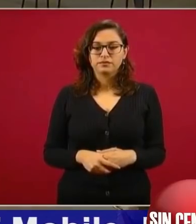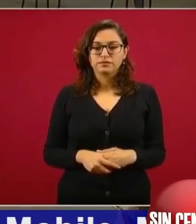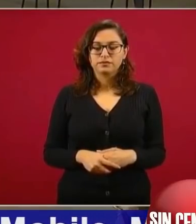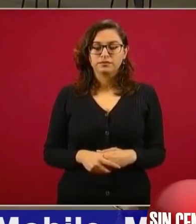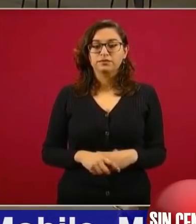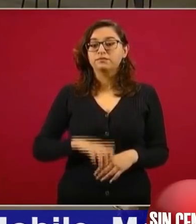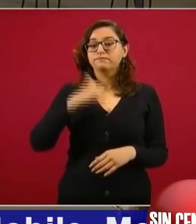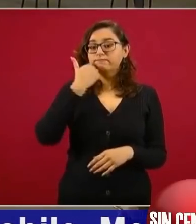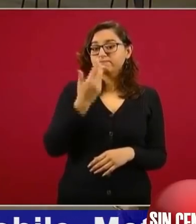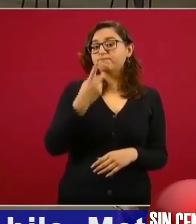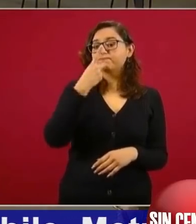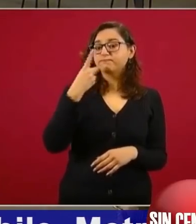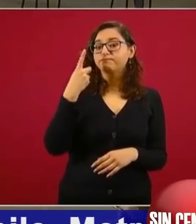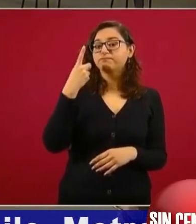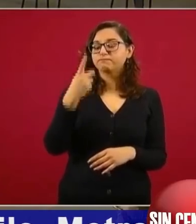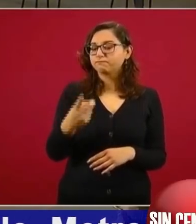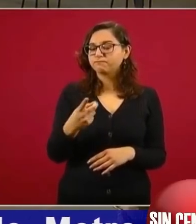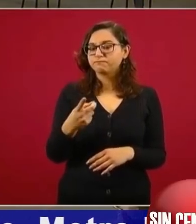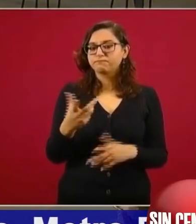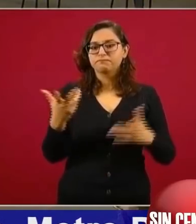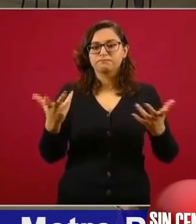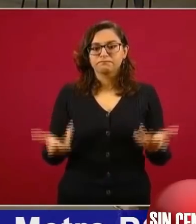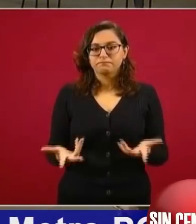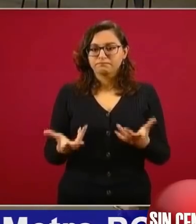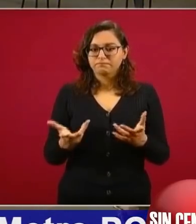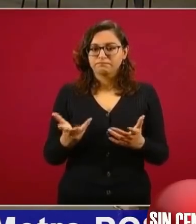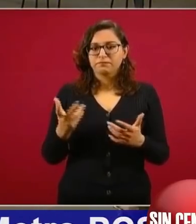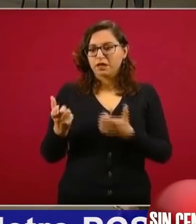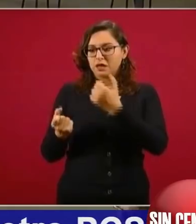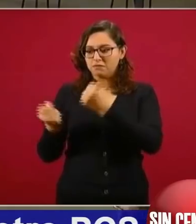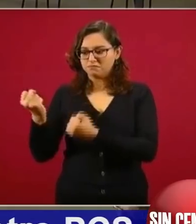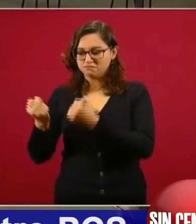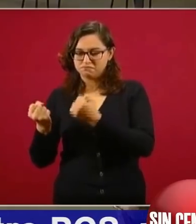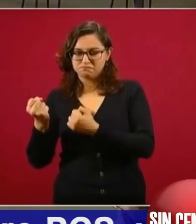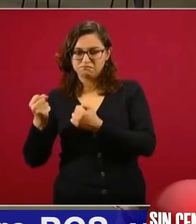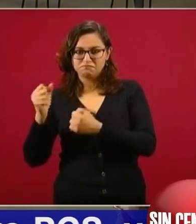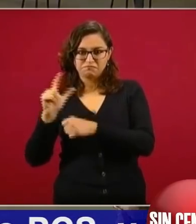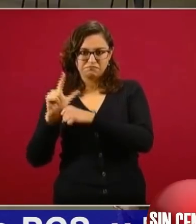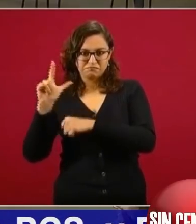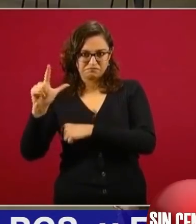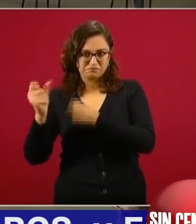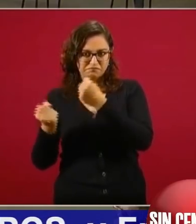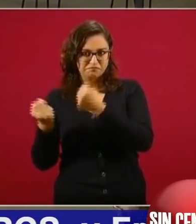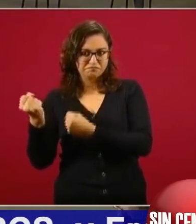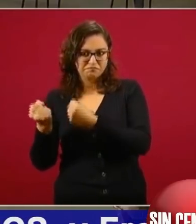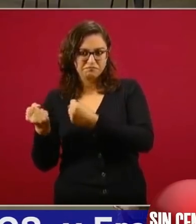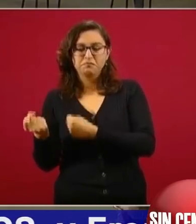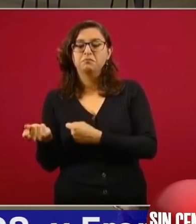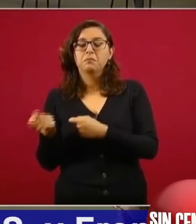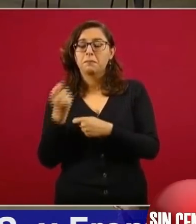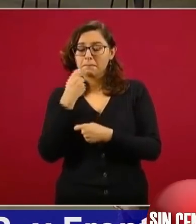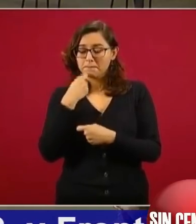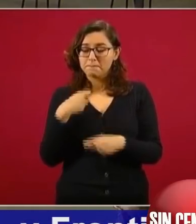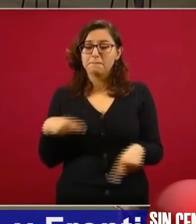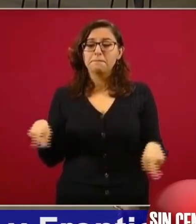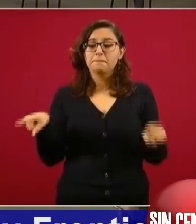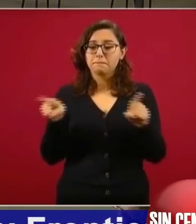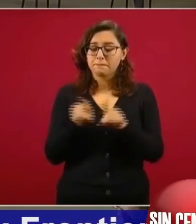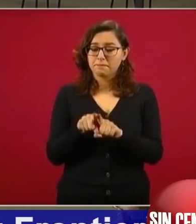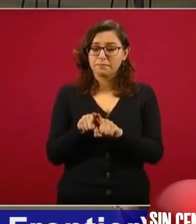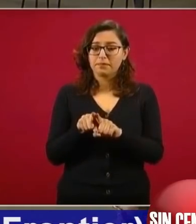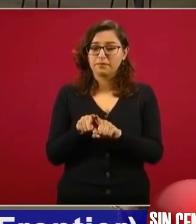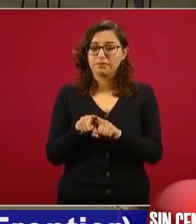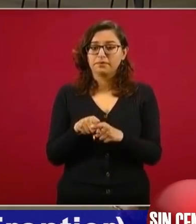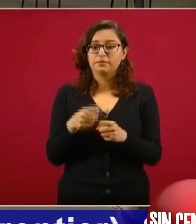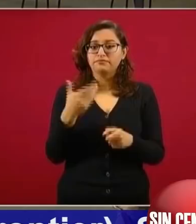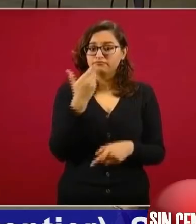Quiero decirles que esto ha sido naturalmente tratado con pilotos, se le ha presentado a los